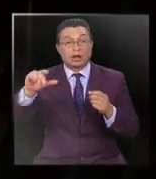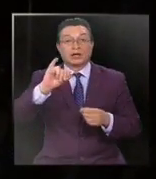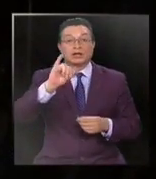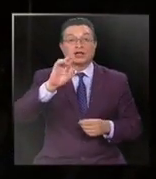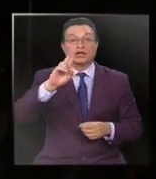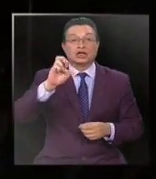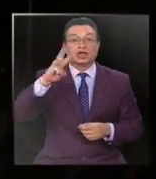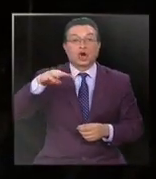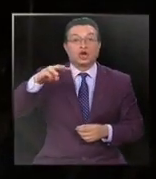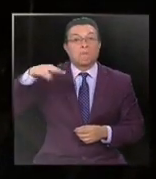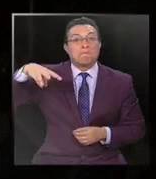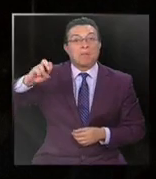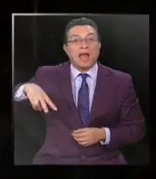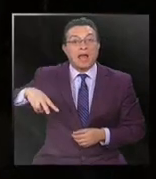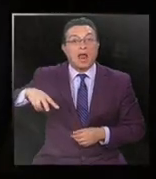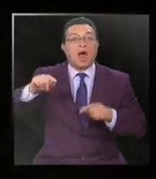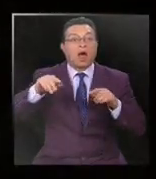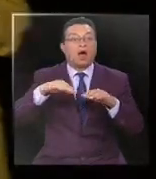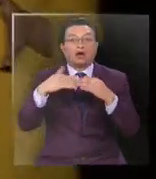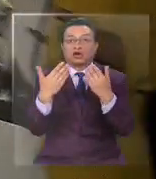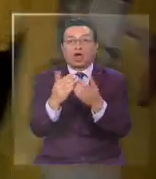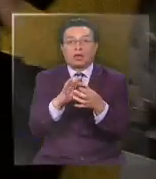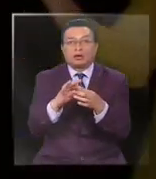Man, todo iba a terminar así.